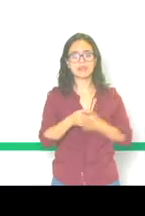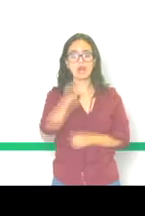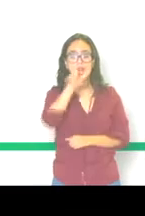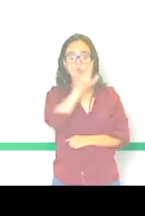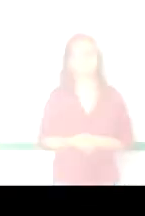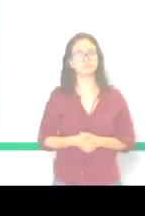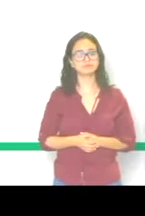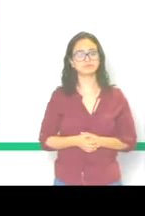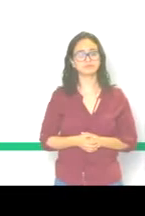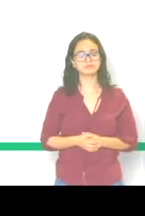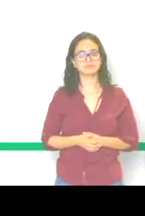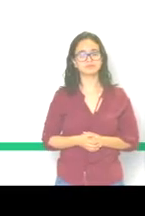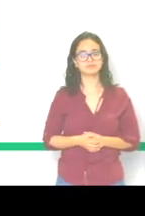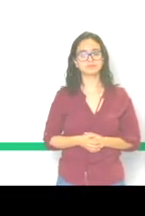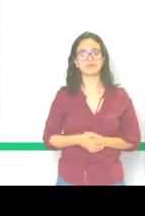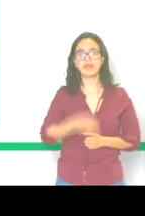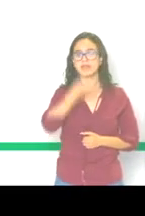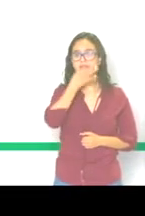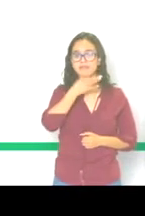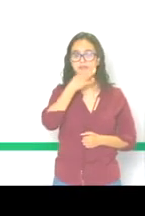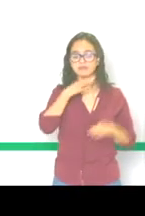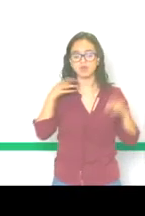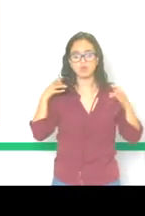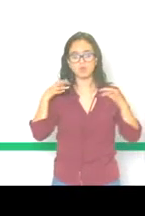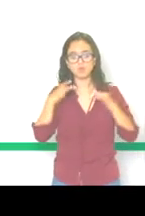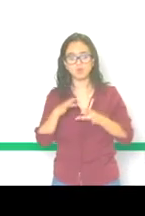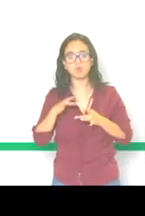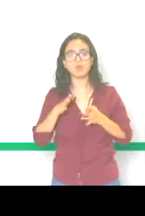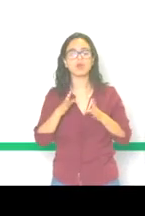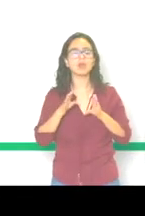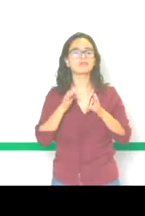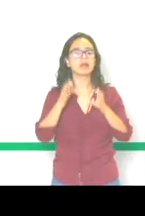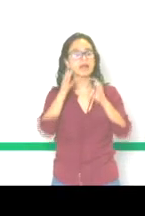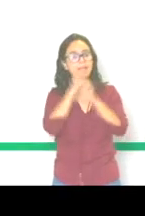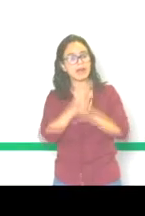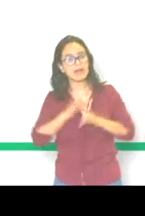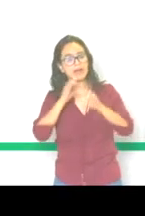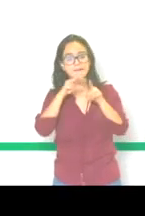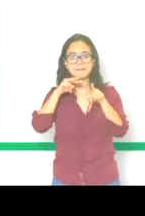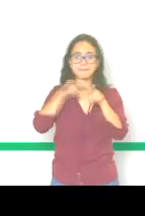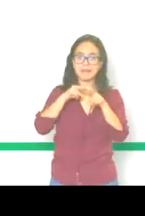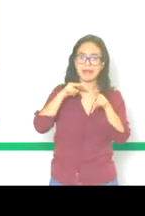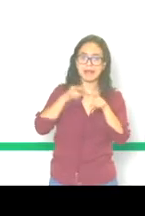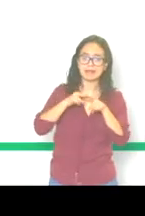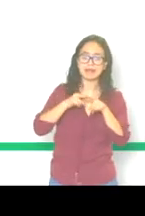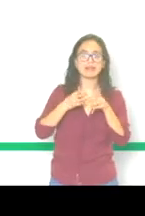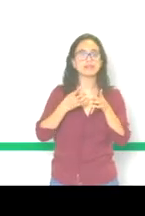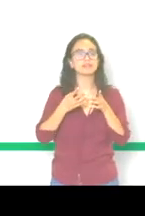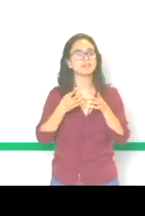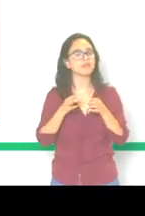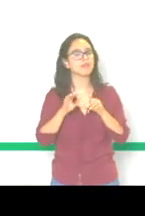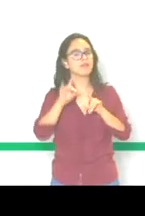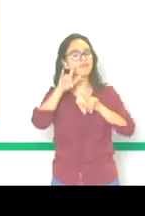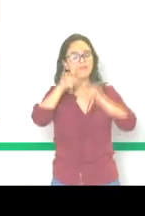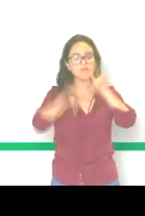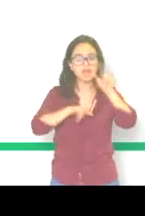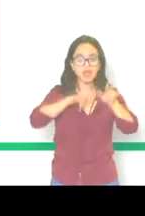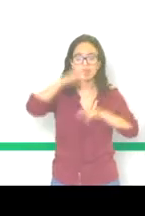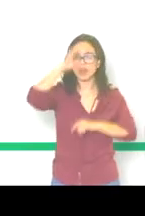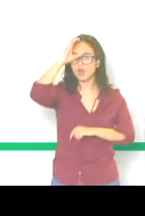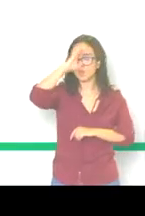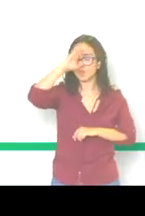día lunes. Eventos masivos, conciertos, parques de diversiones, ferias,